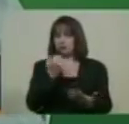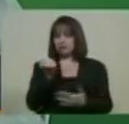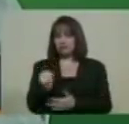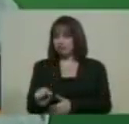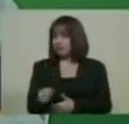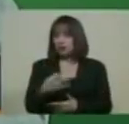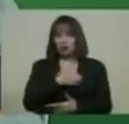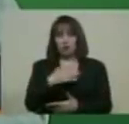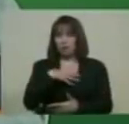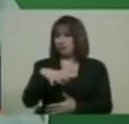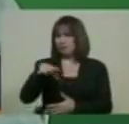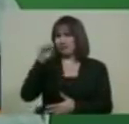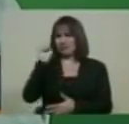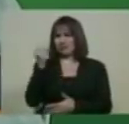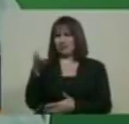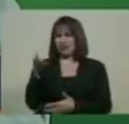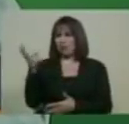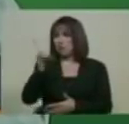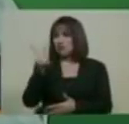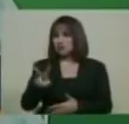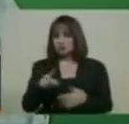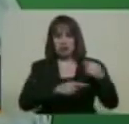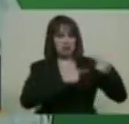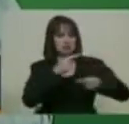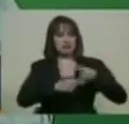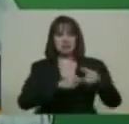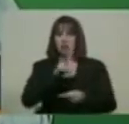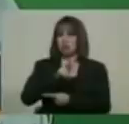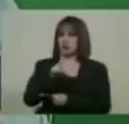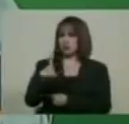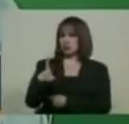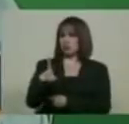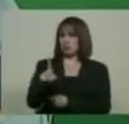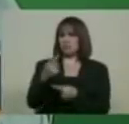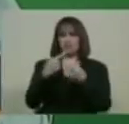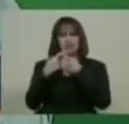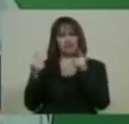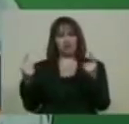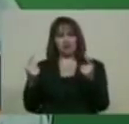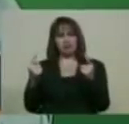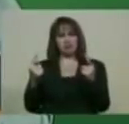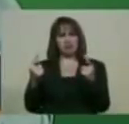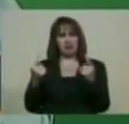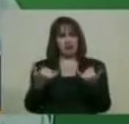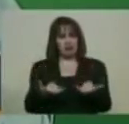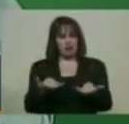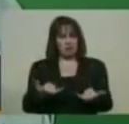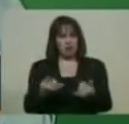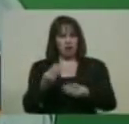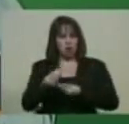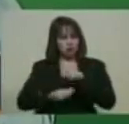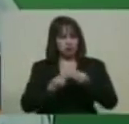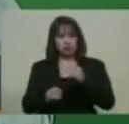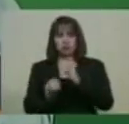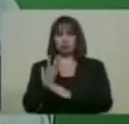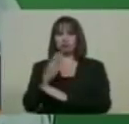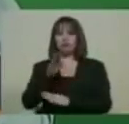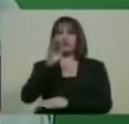entender a la Venezuela del siglo XXI y su desenvolvimiento